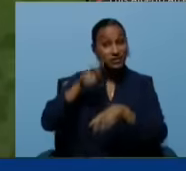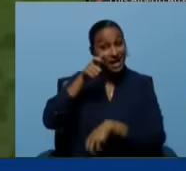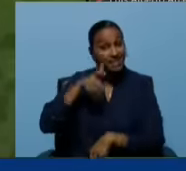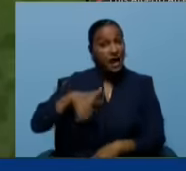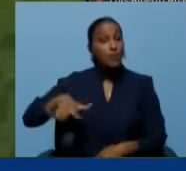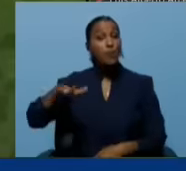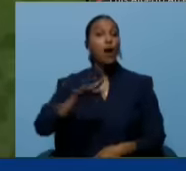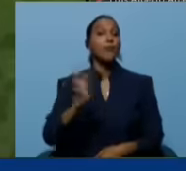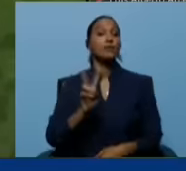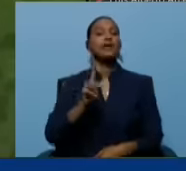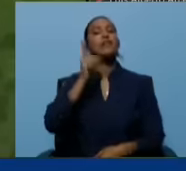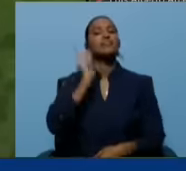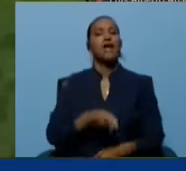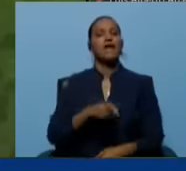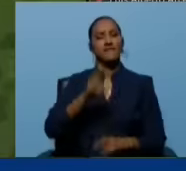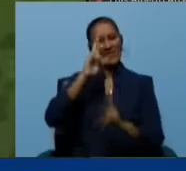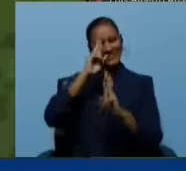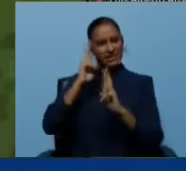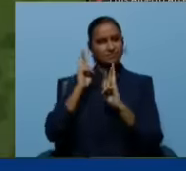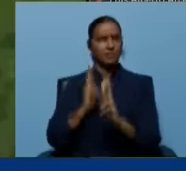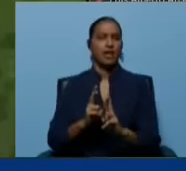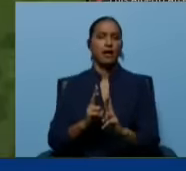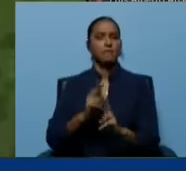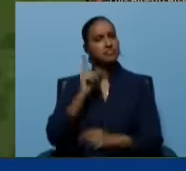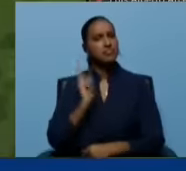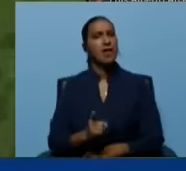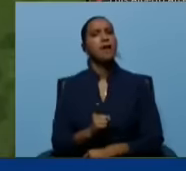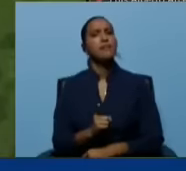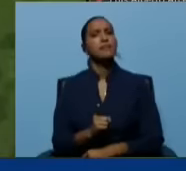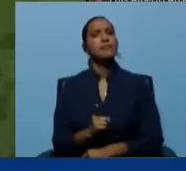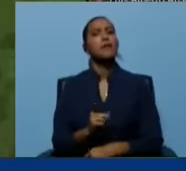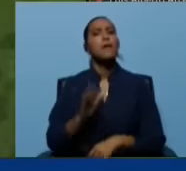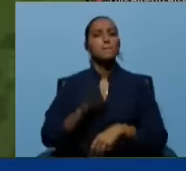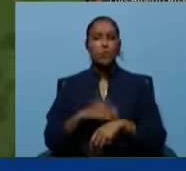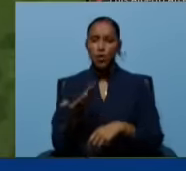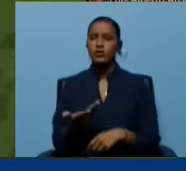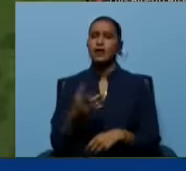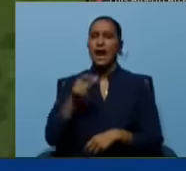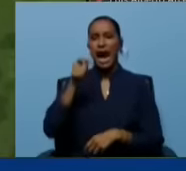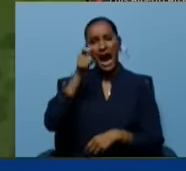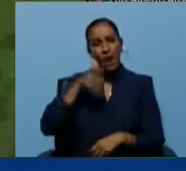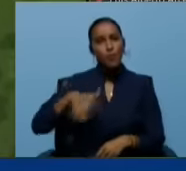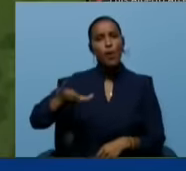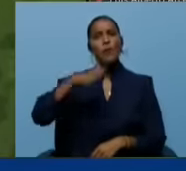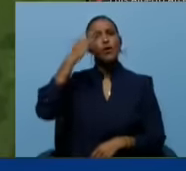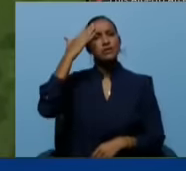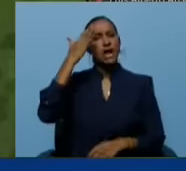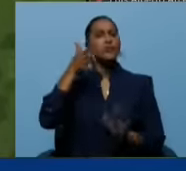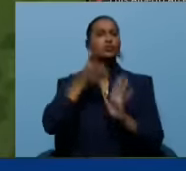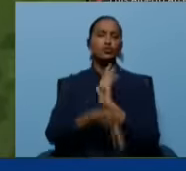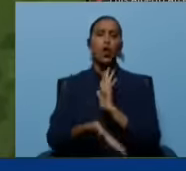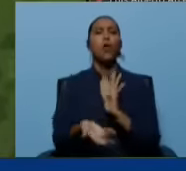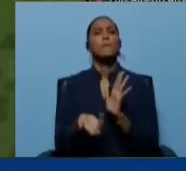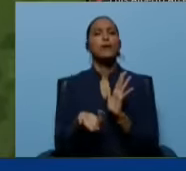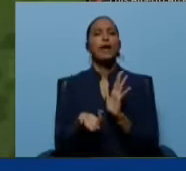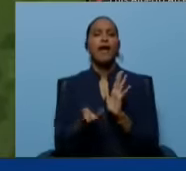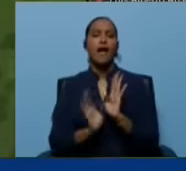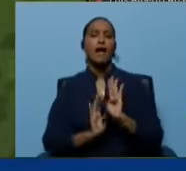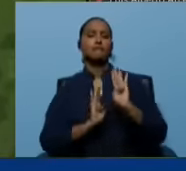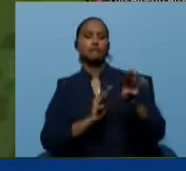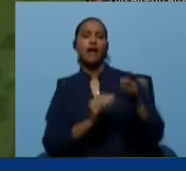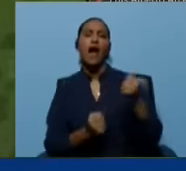votó con total conciencia a favor de la dignidad, de su soberanía y por la